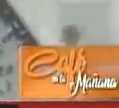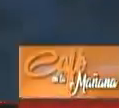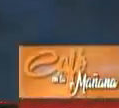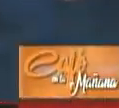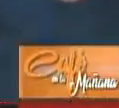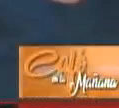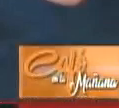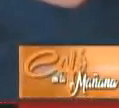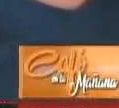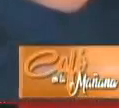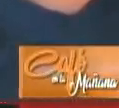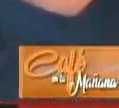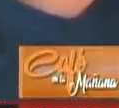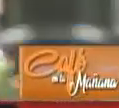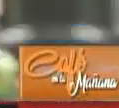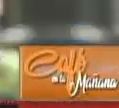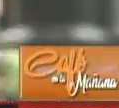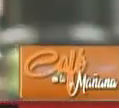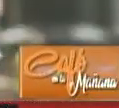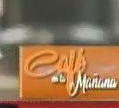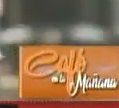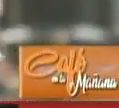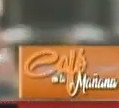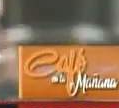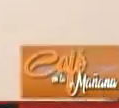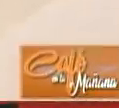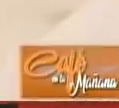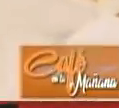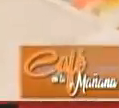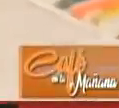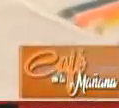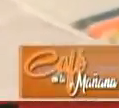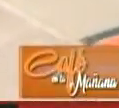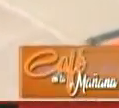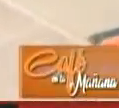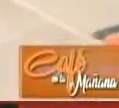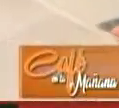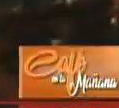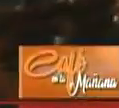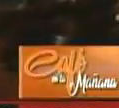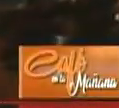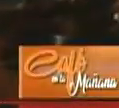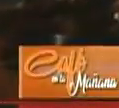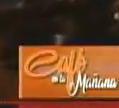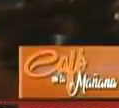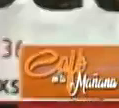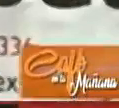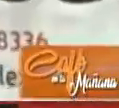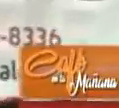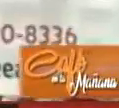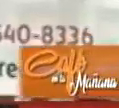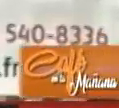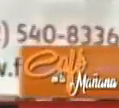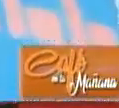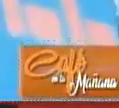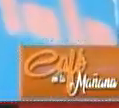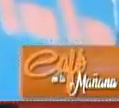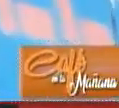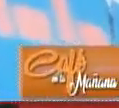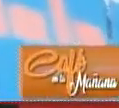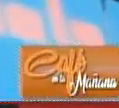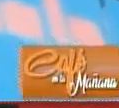de mi esposo Alex Saab y que resiste frente a la injusticia. Sigamos enviando cartas, apoyando,